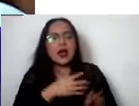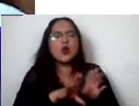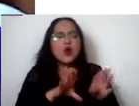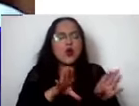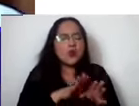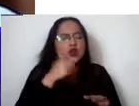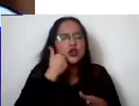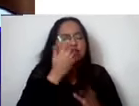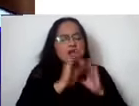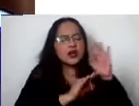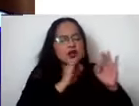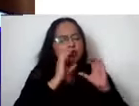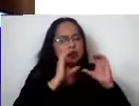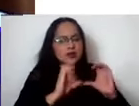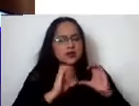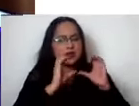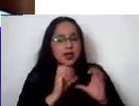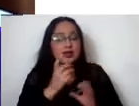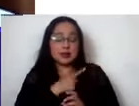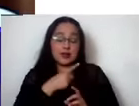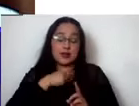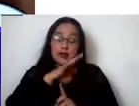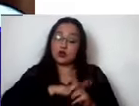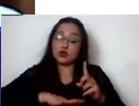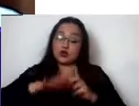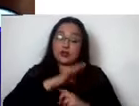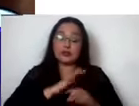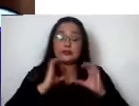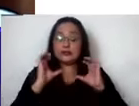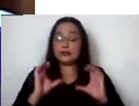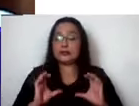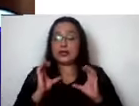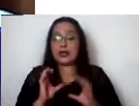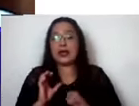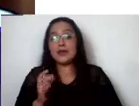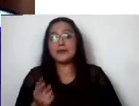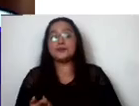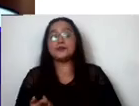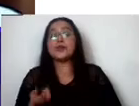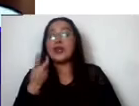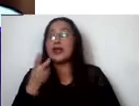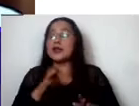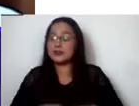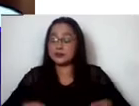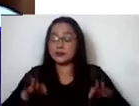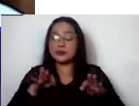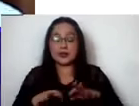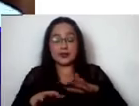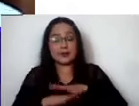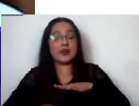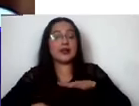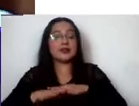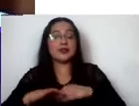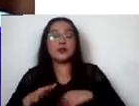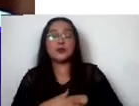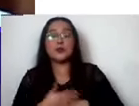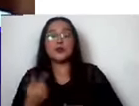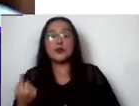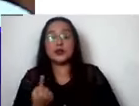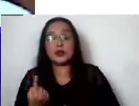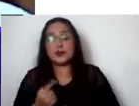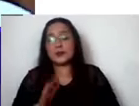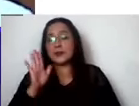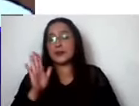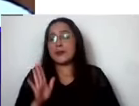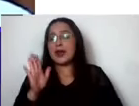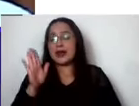tomar en cuenta todas las cosas que están alrededor. Y si queremos cuidar a las cuidadoras, creo que eso es básico, porque eso luego